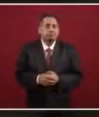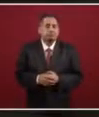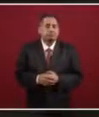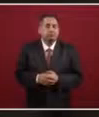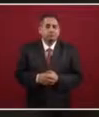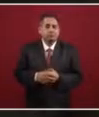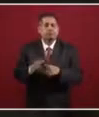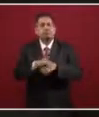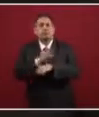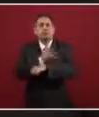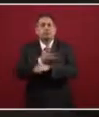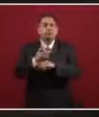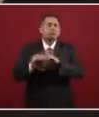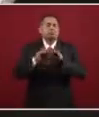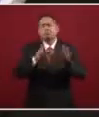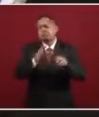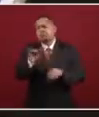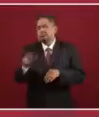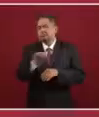¿por qué la transparencia?